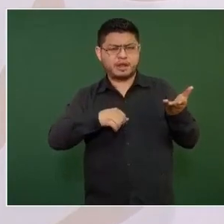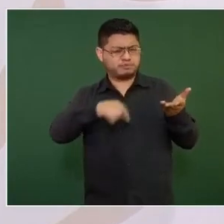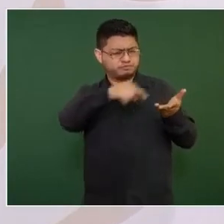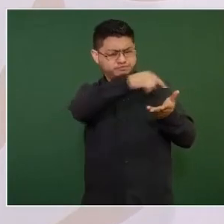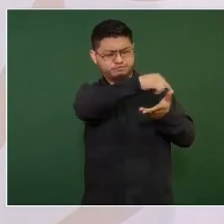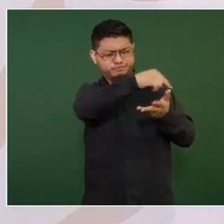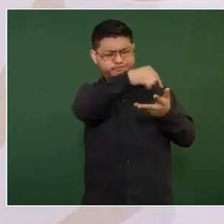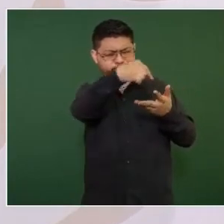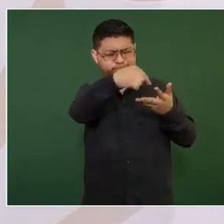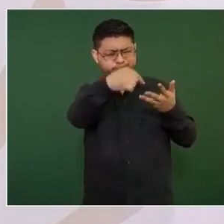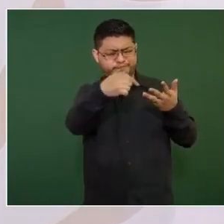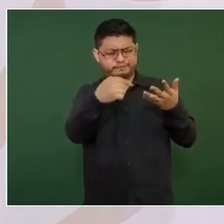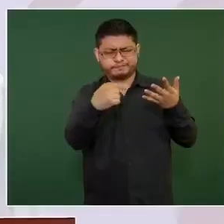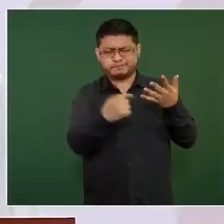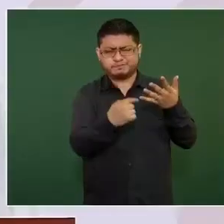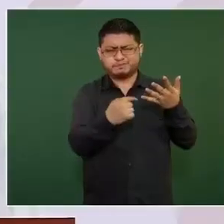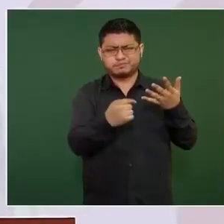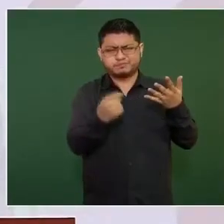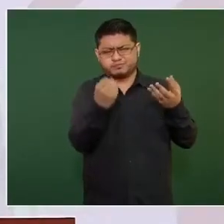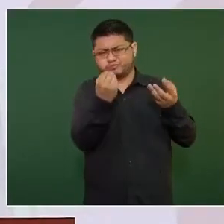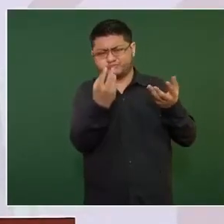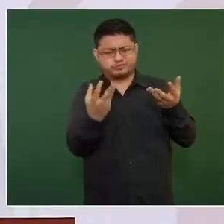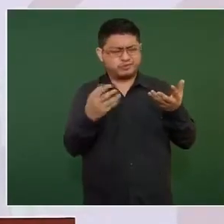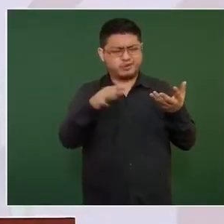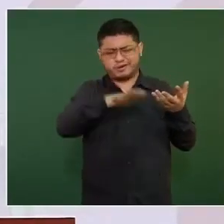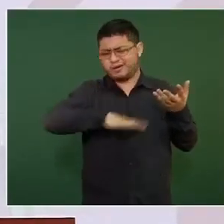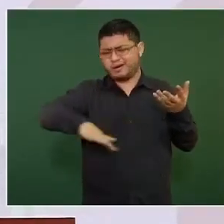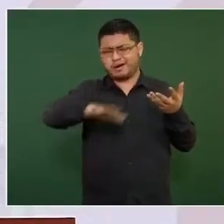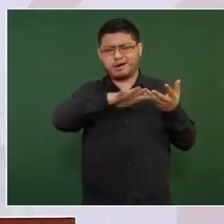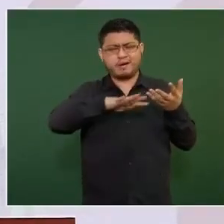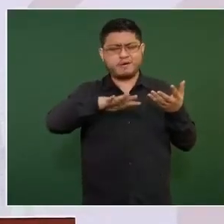muchos elementos, mucho pueblo,